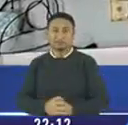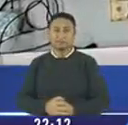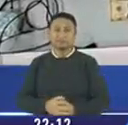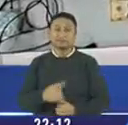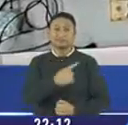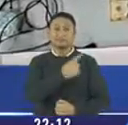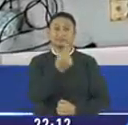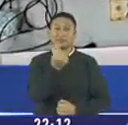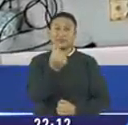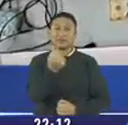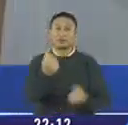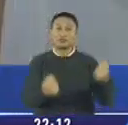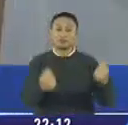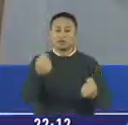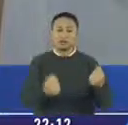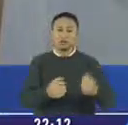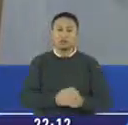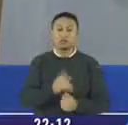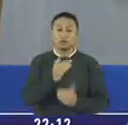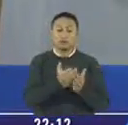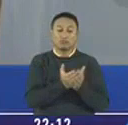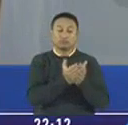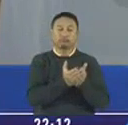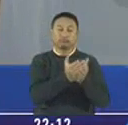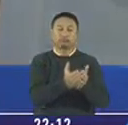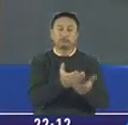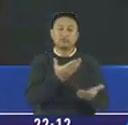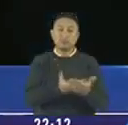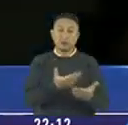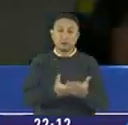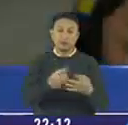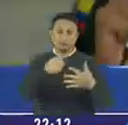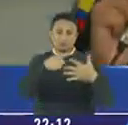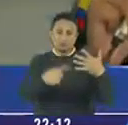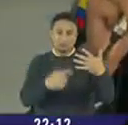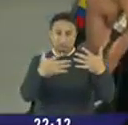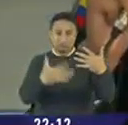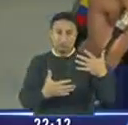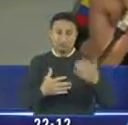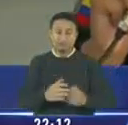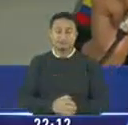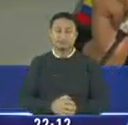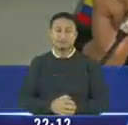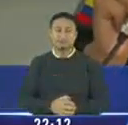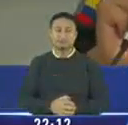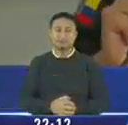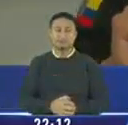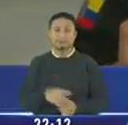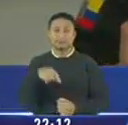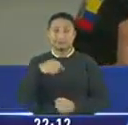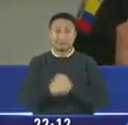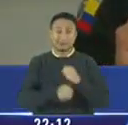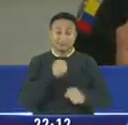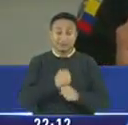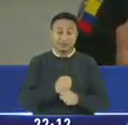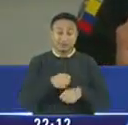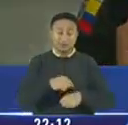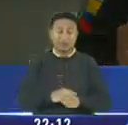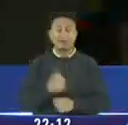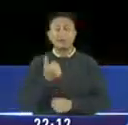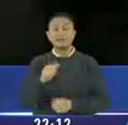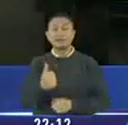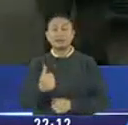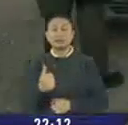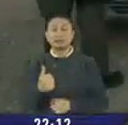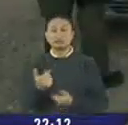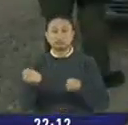además de dinero, vehículos, una lancha, entre otras evidencias. Se ejecutaron en este año 10